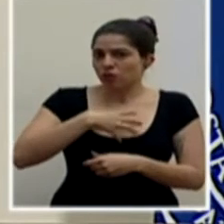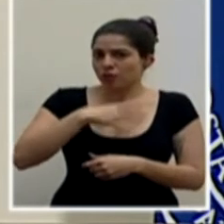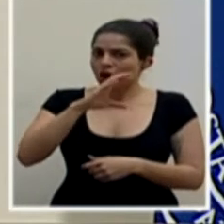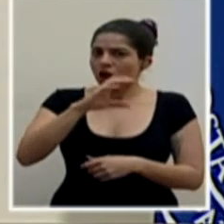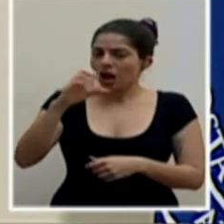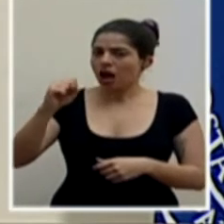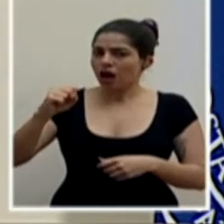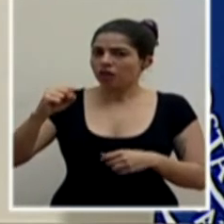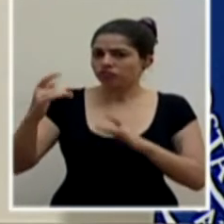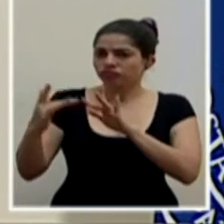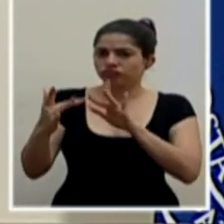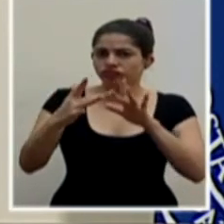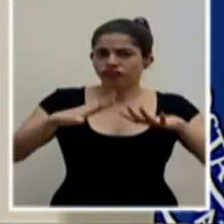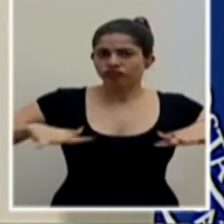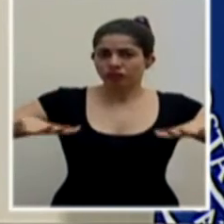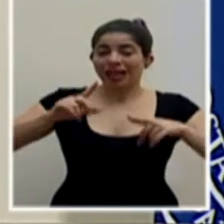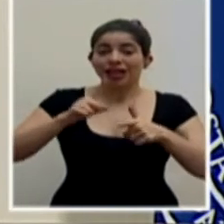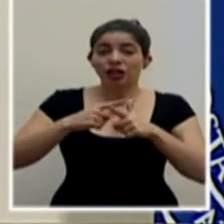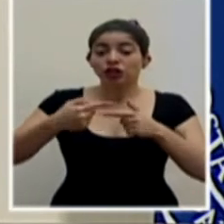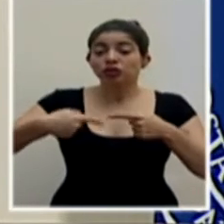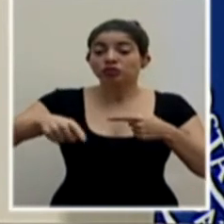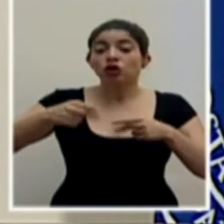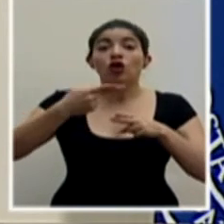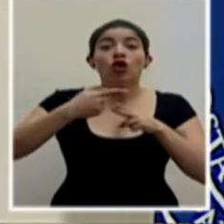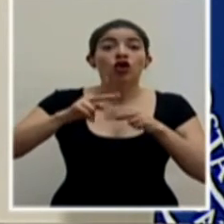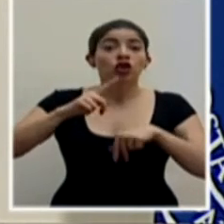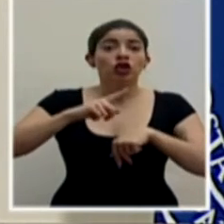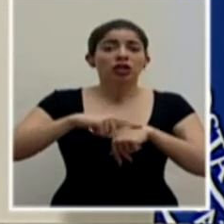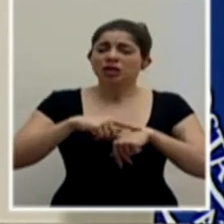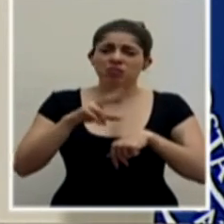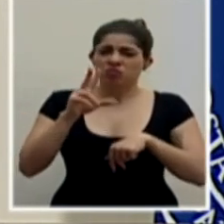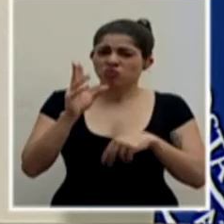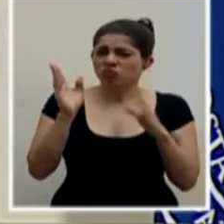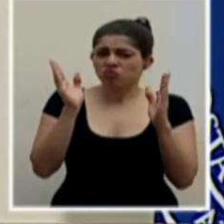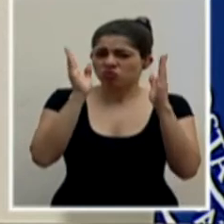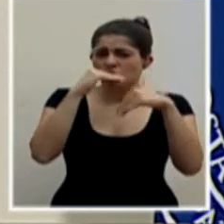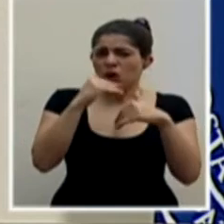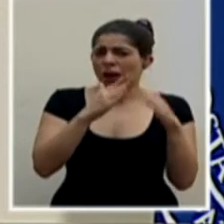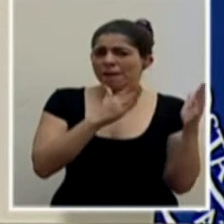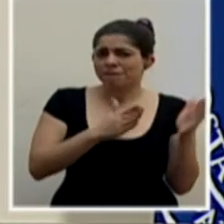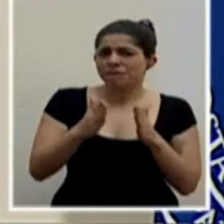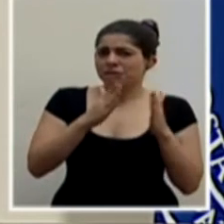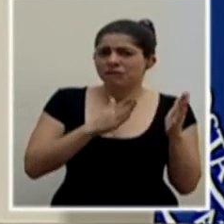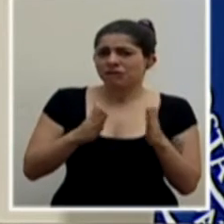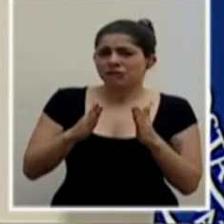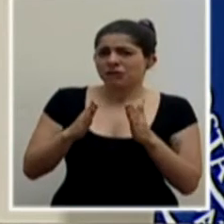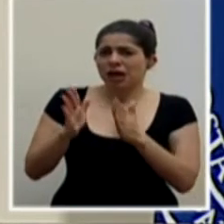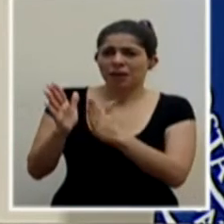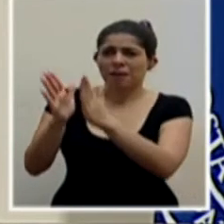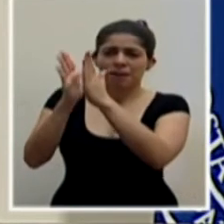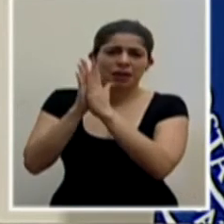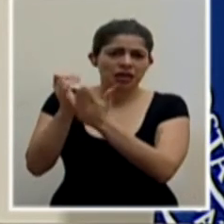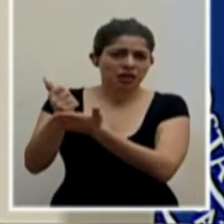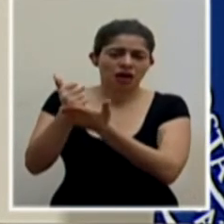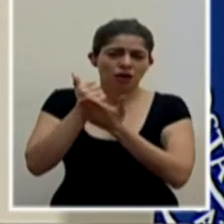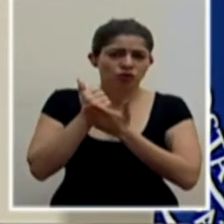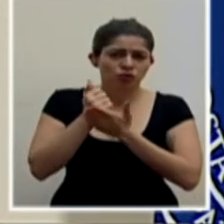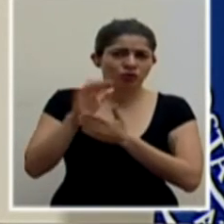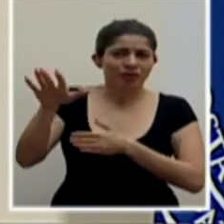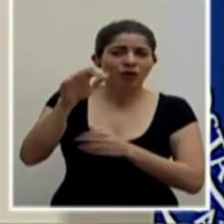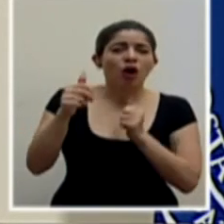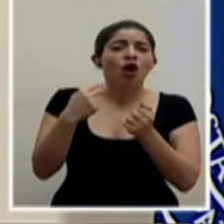caja. Entonces, en el corto plazo no estamos previendo solicitar ese apoyo a